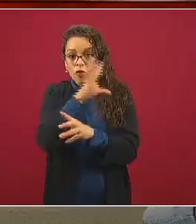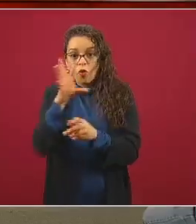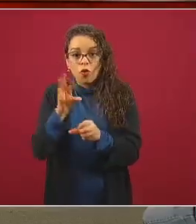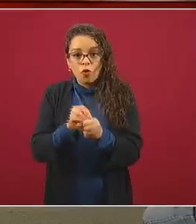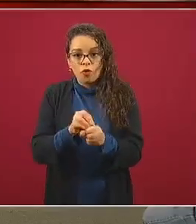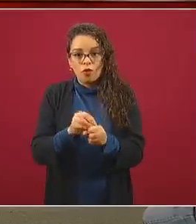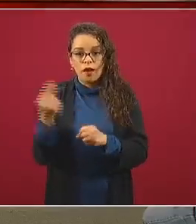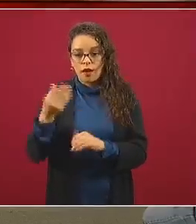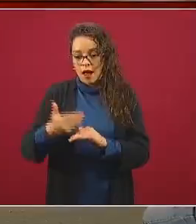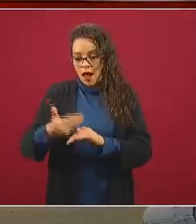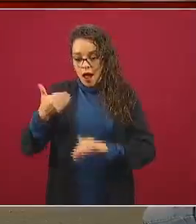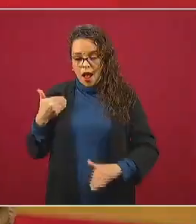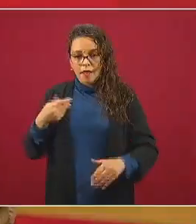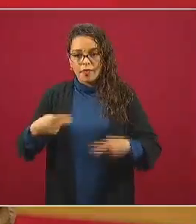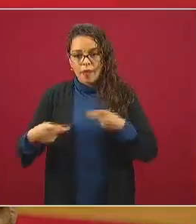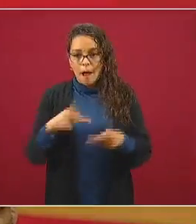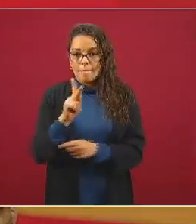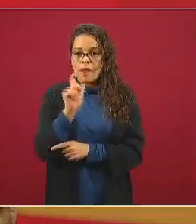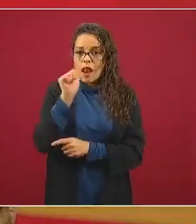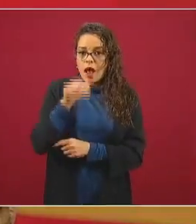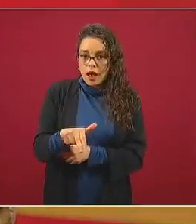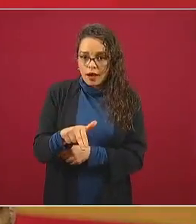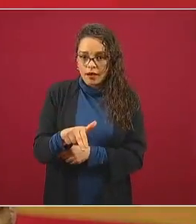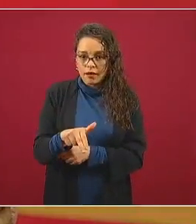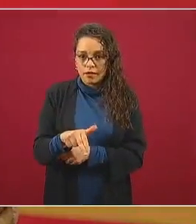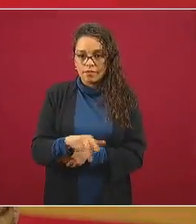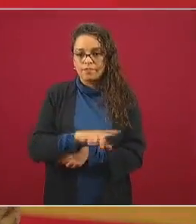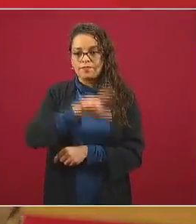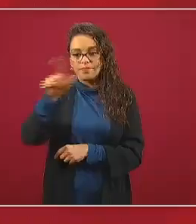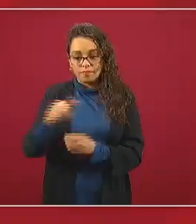que planear, en elementos que en su momento serán